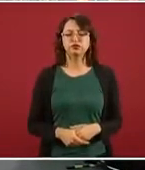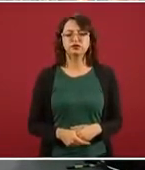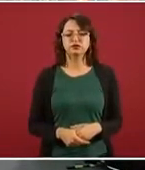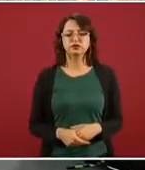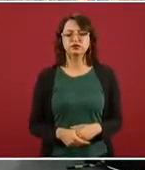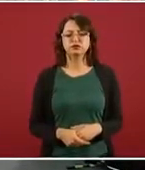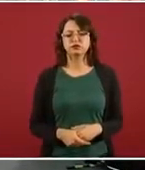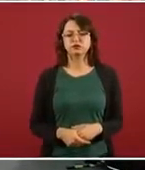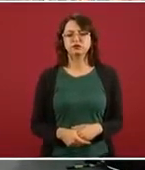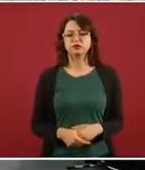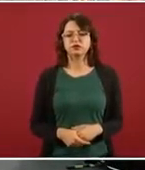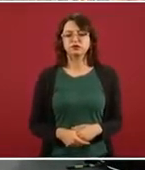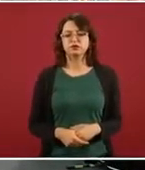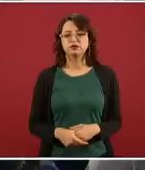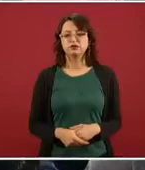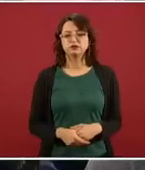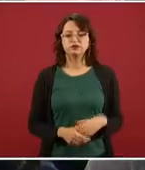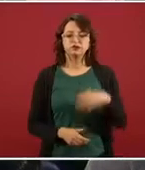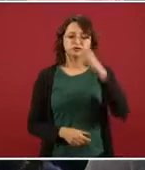Miren,